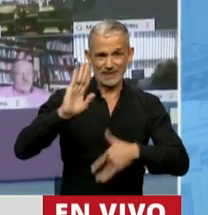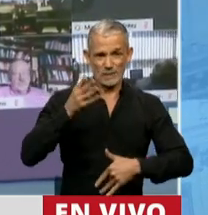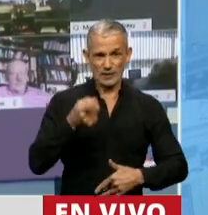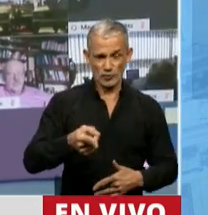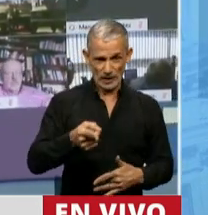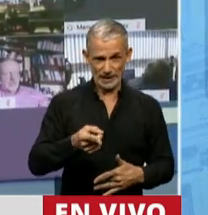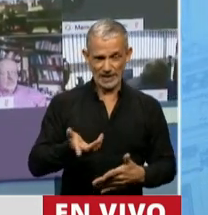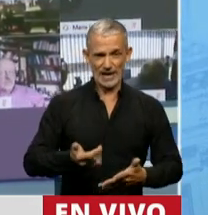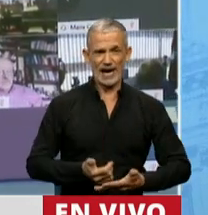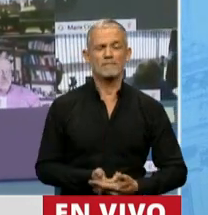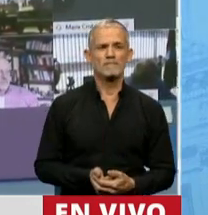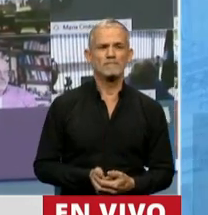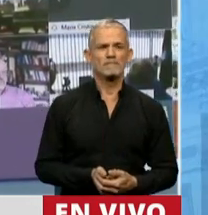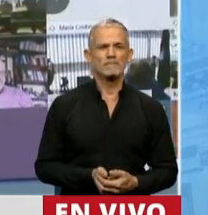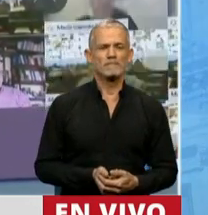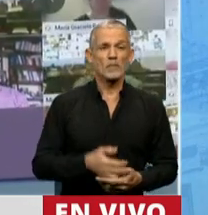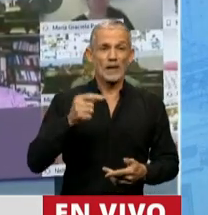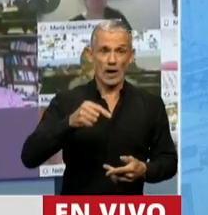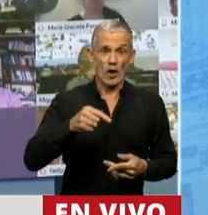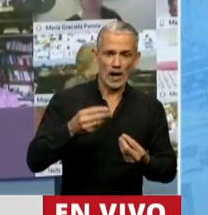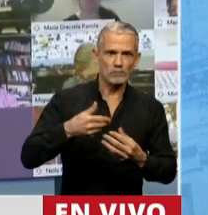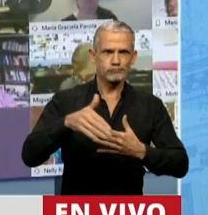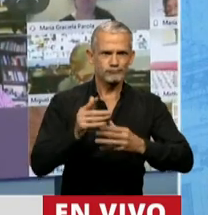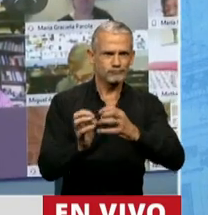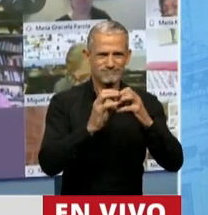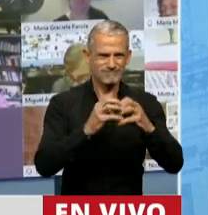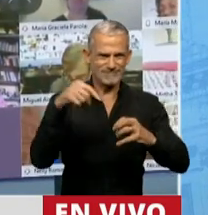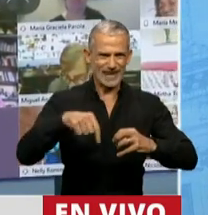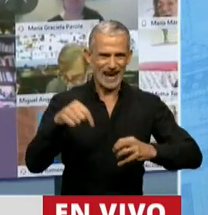estamos poniendo a consideración